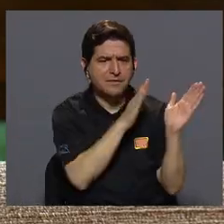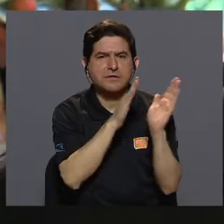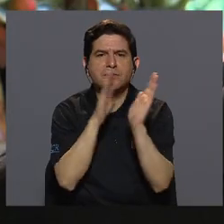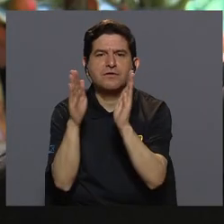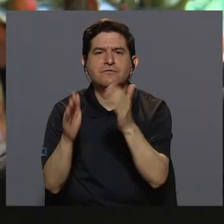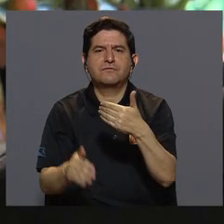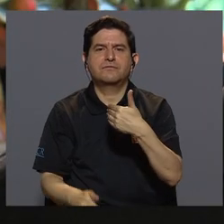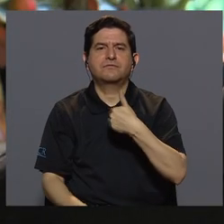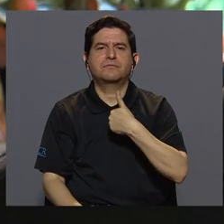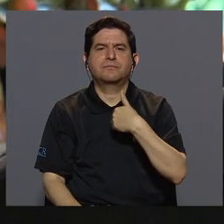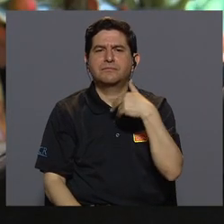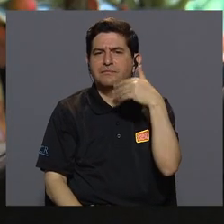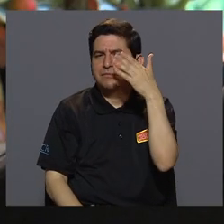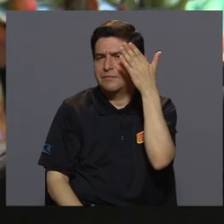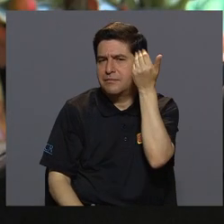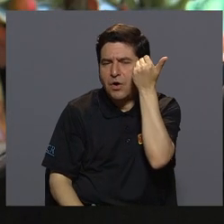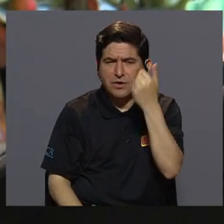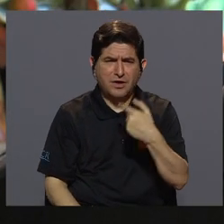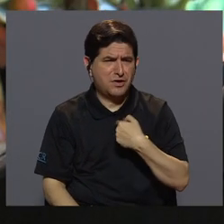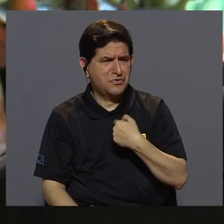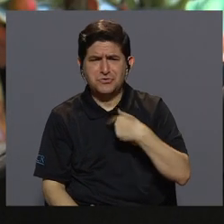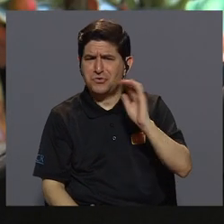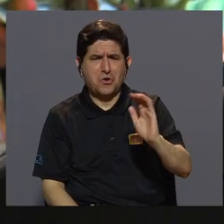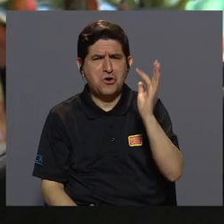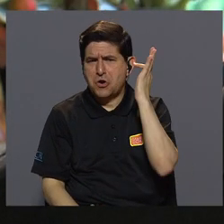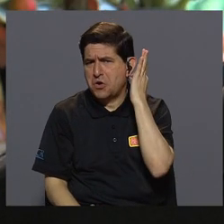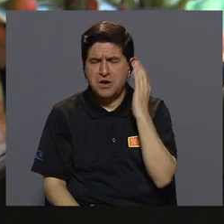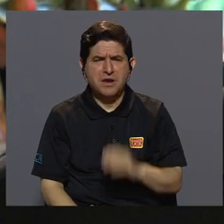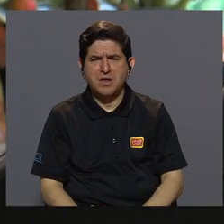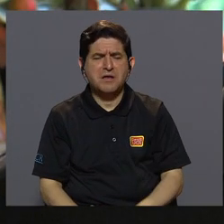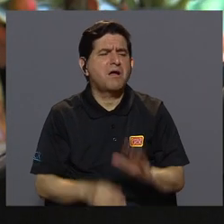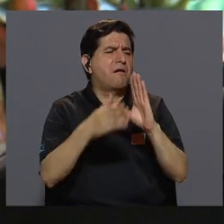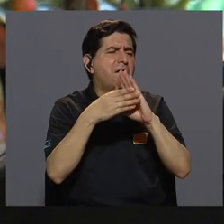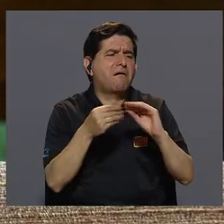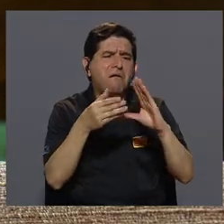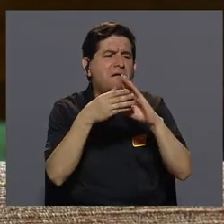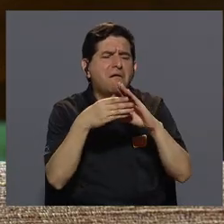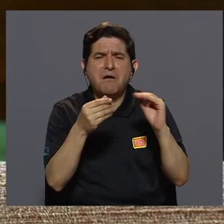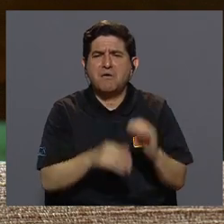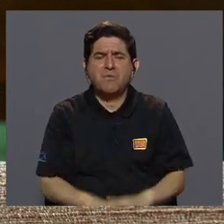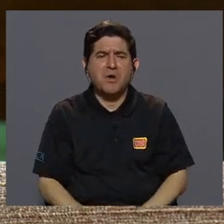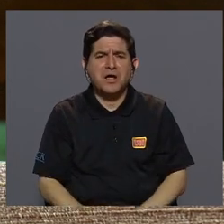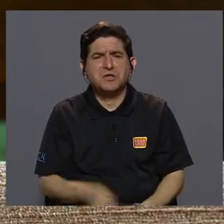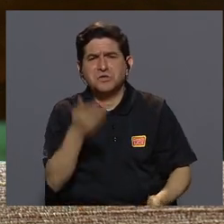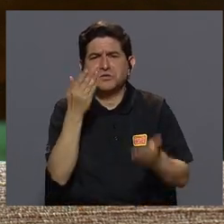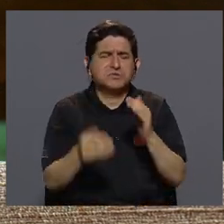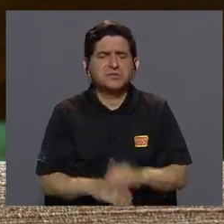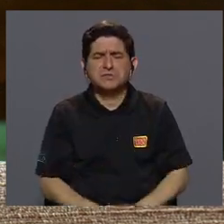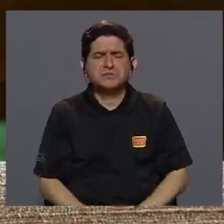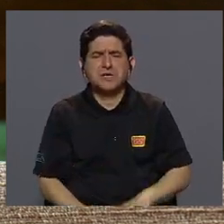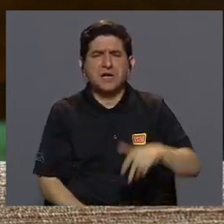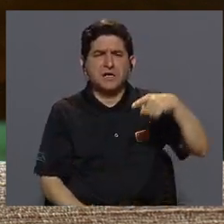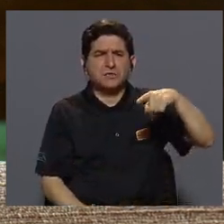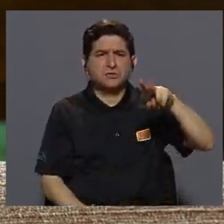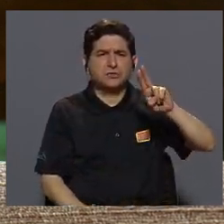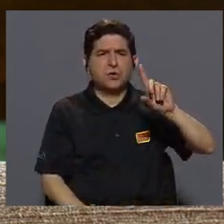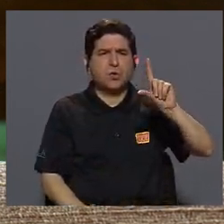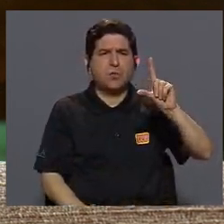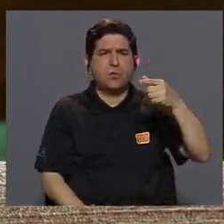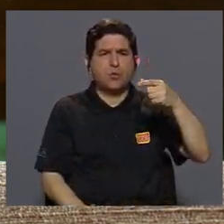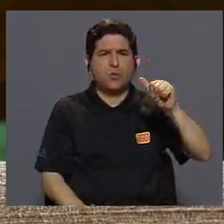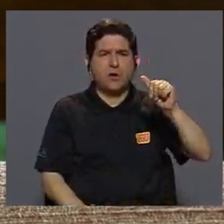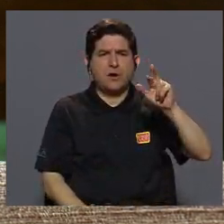dio. Porque yo no era una chiquilla que me contaban cuentos de Pulgarcito, ni de